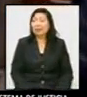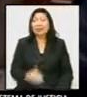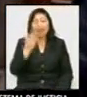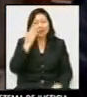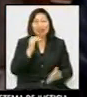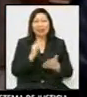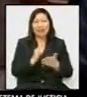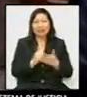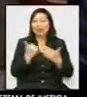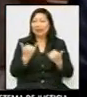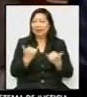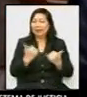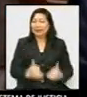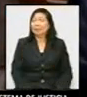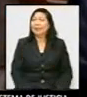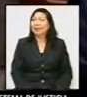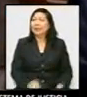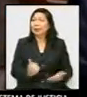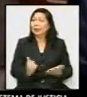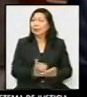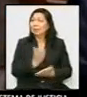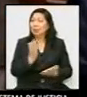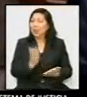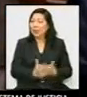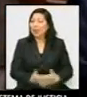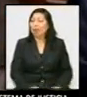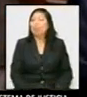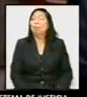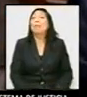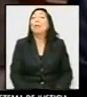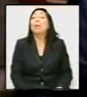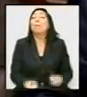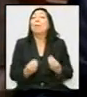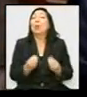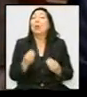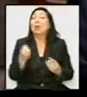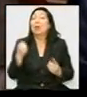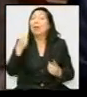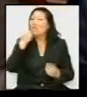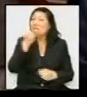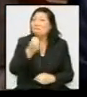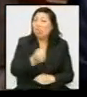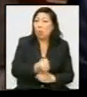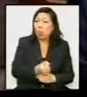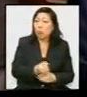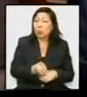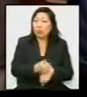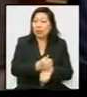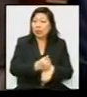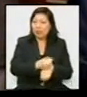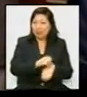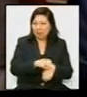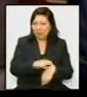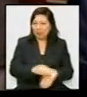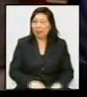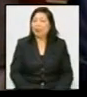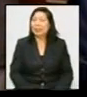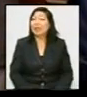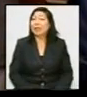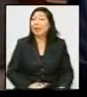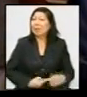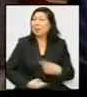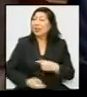de que iba a ocurrir esta situación, porque primero sabotearon la Junta de Portavoces.